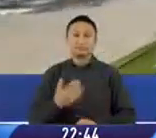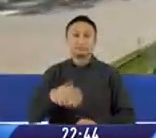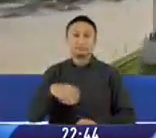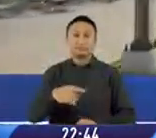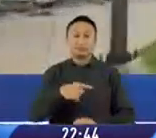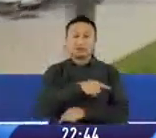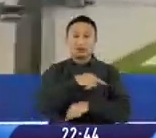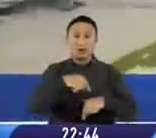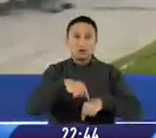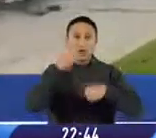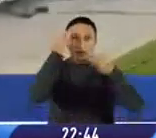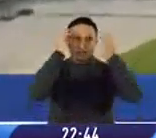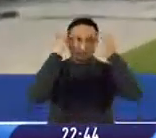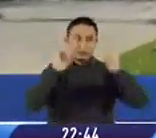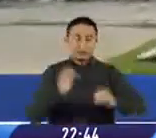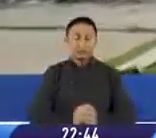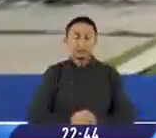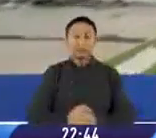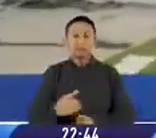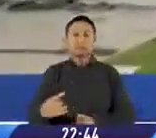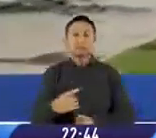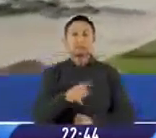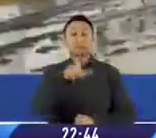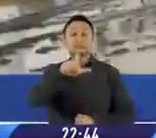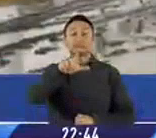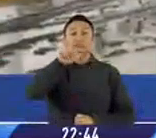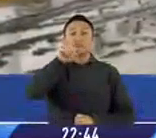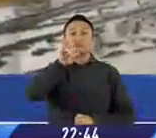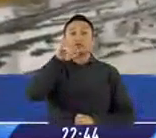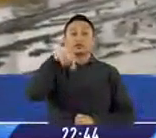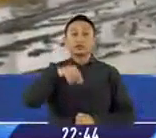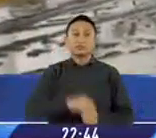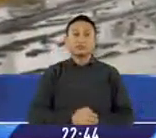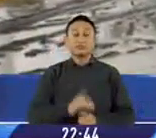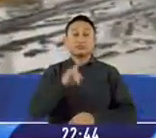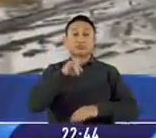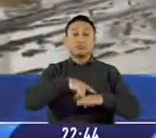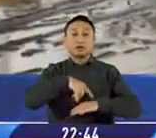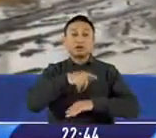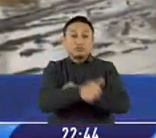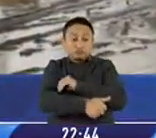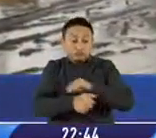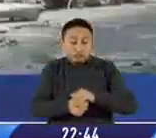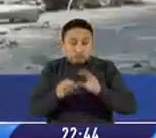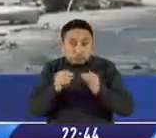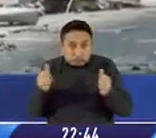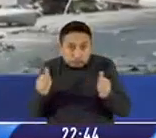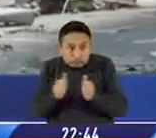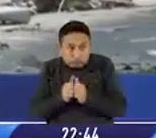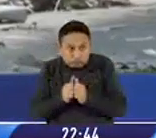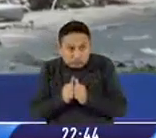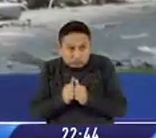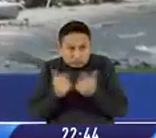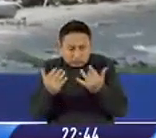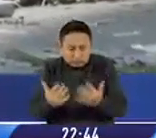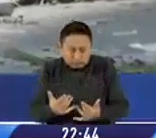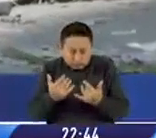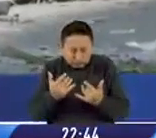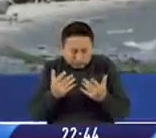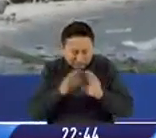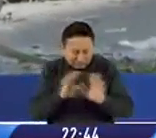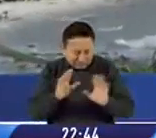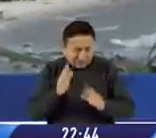y desesperación, al menos así lo describió Lady, quien escondida en el baño de su casa junto a su familia, solo esperaba que aquella